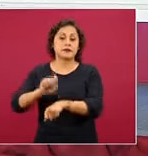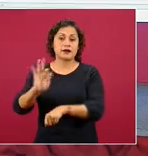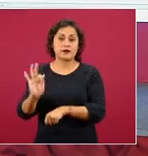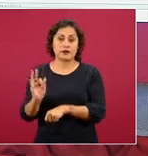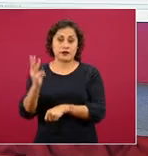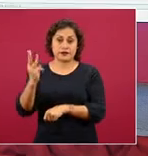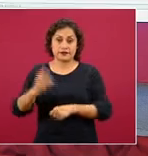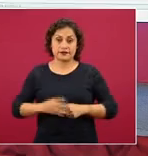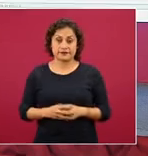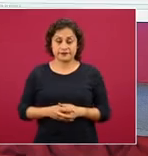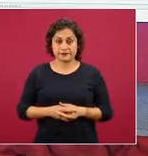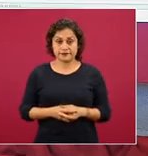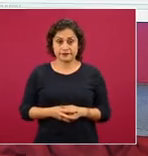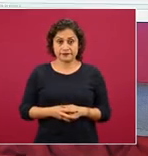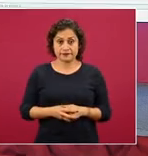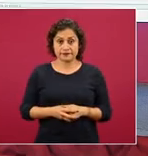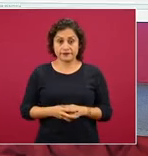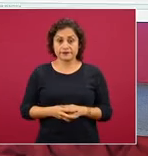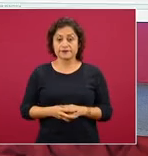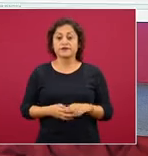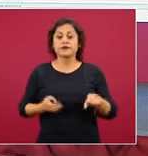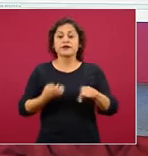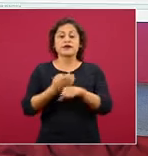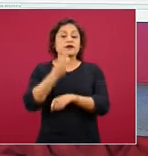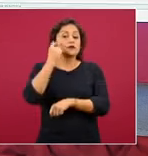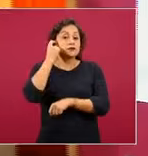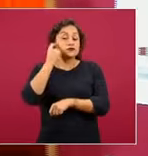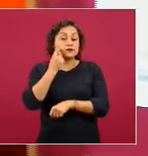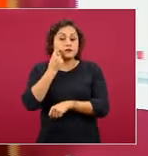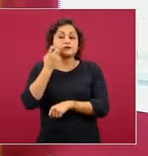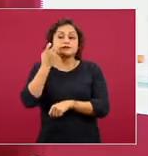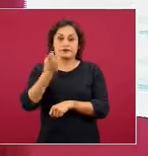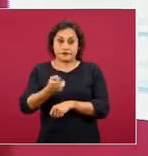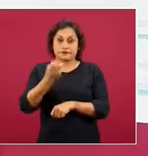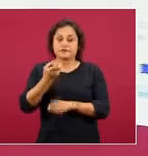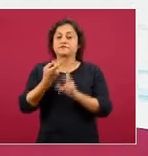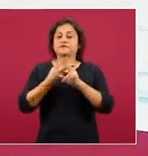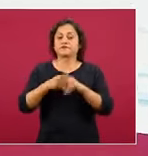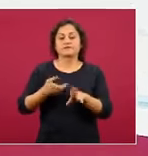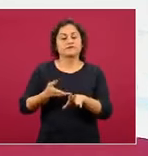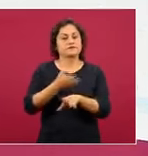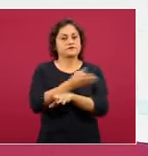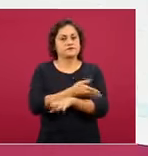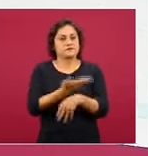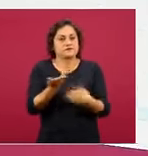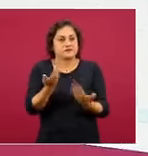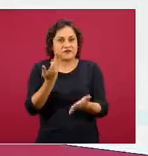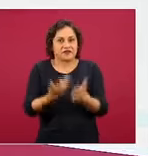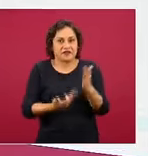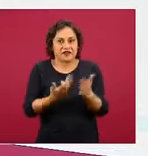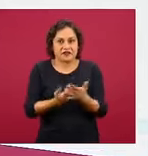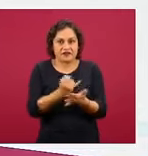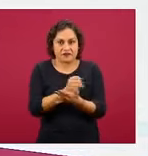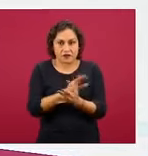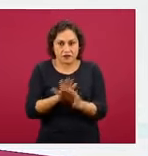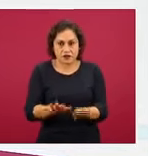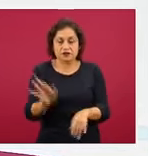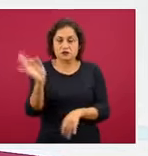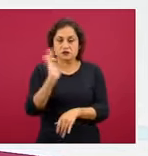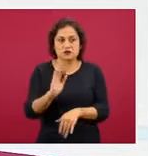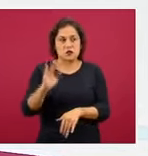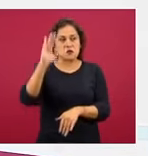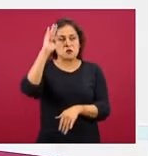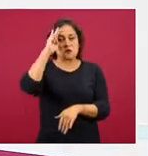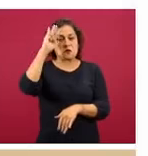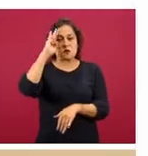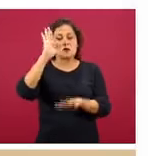momento. El estado de Guerrero, también de los estados que empezó tal vez con un subregistro, pero que decidimos, también